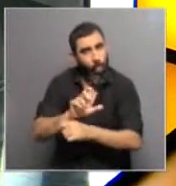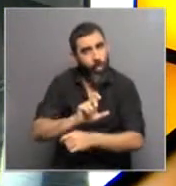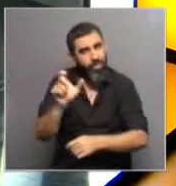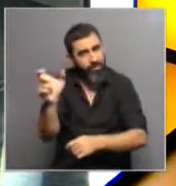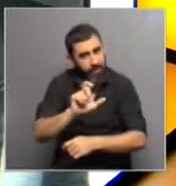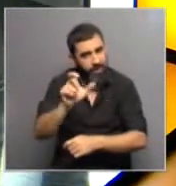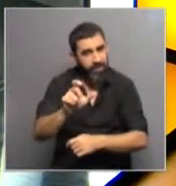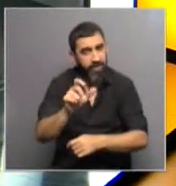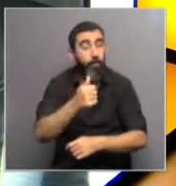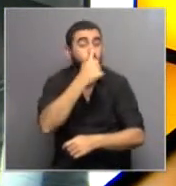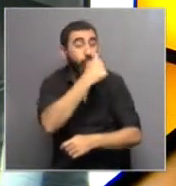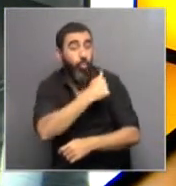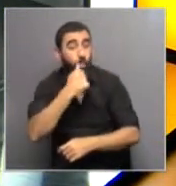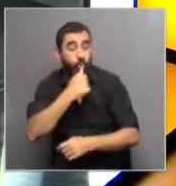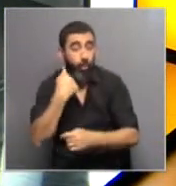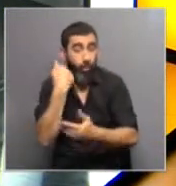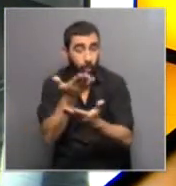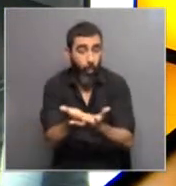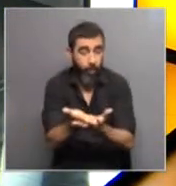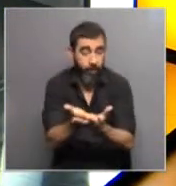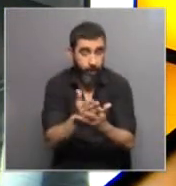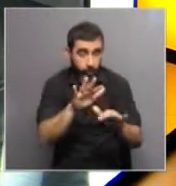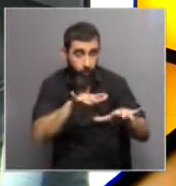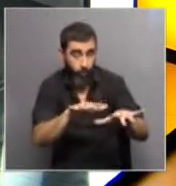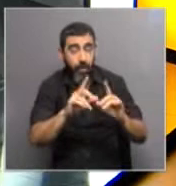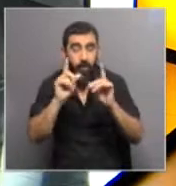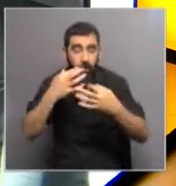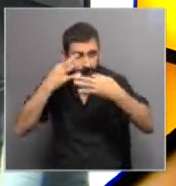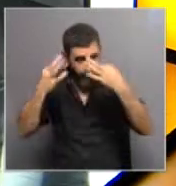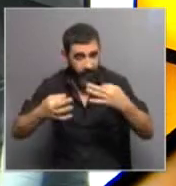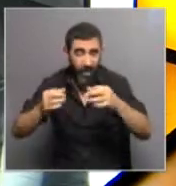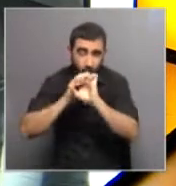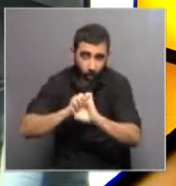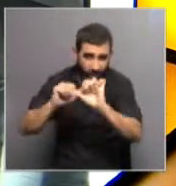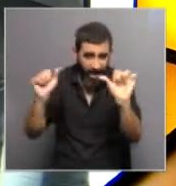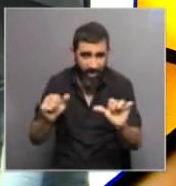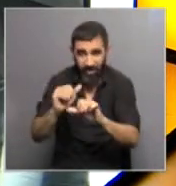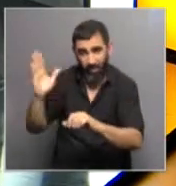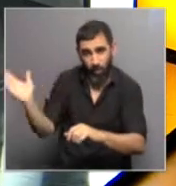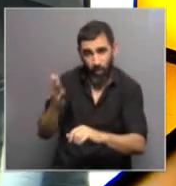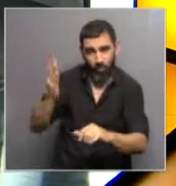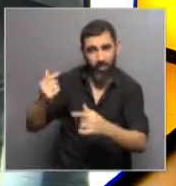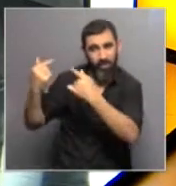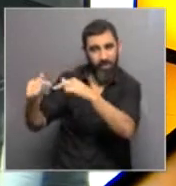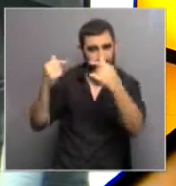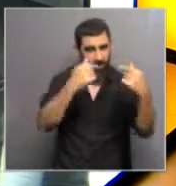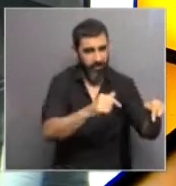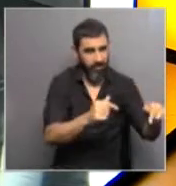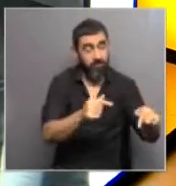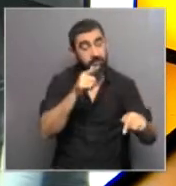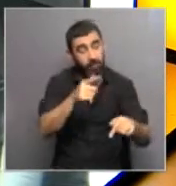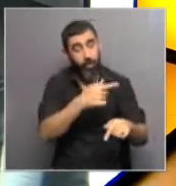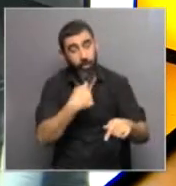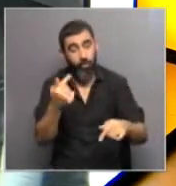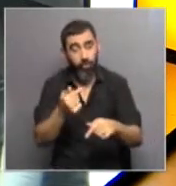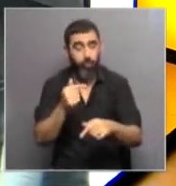entre las soluciones que están proponiendo los informáticos y lo que realmente es usable y aplicable a nivel productivo. Entonces creemos que esos espacios que nosotros